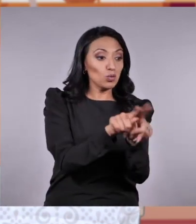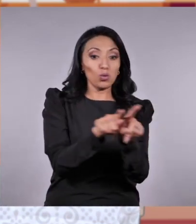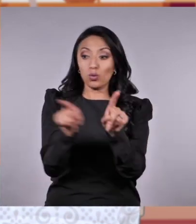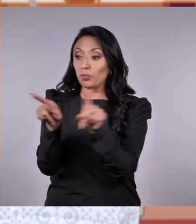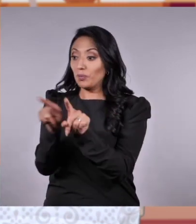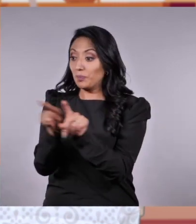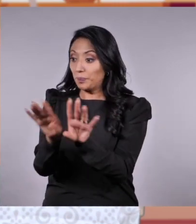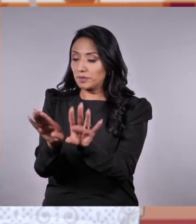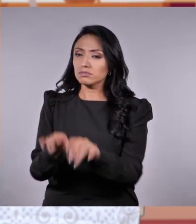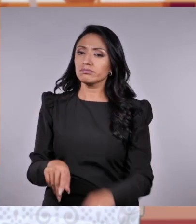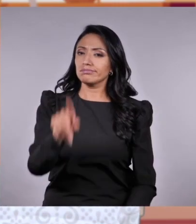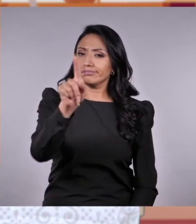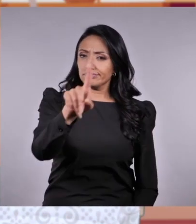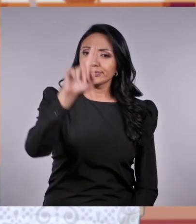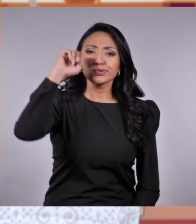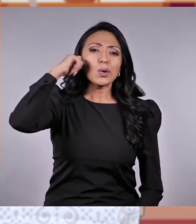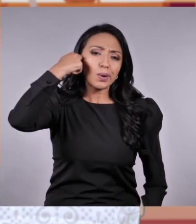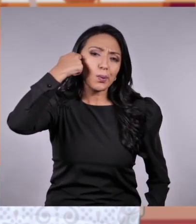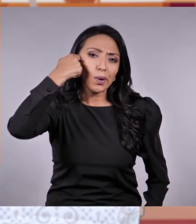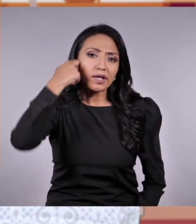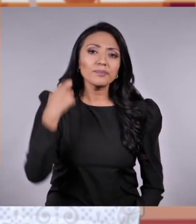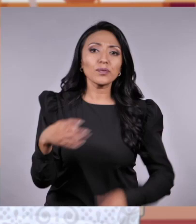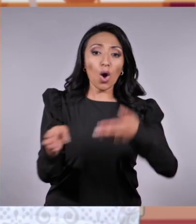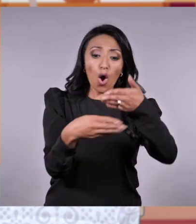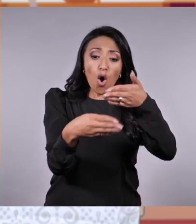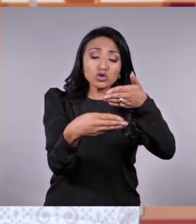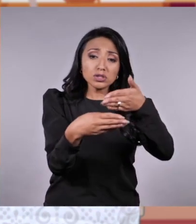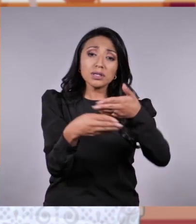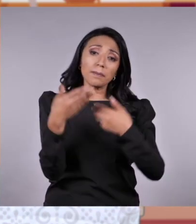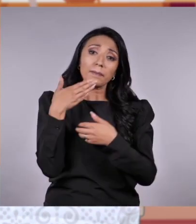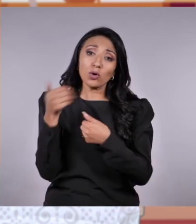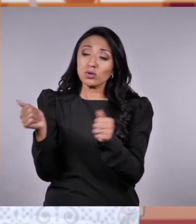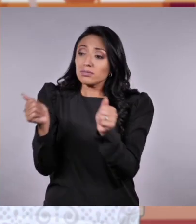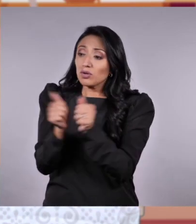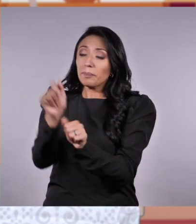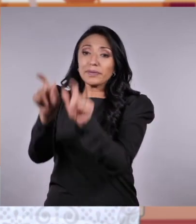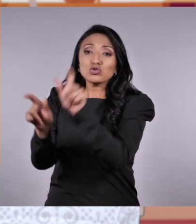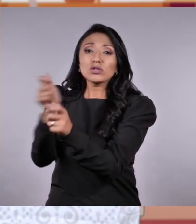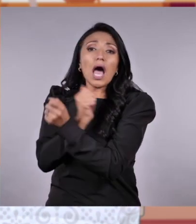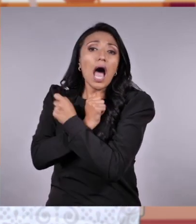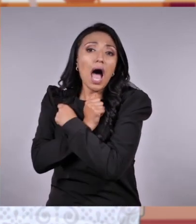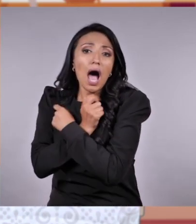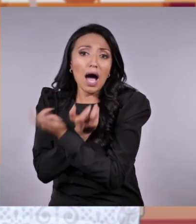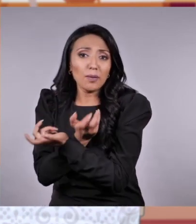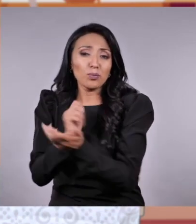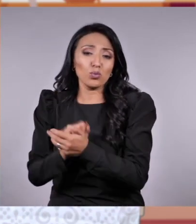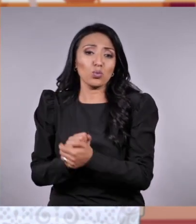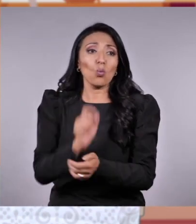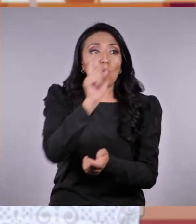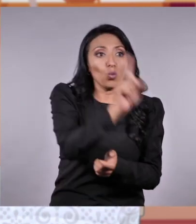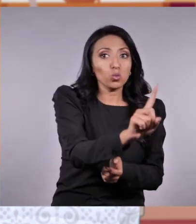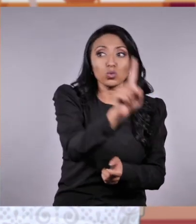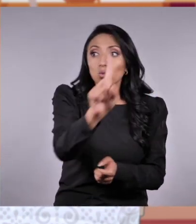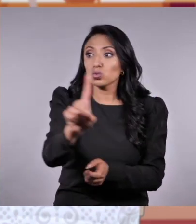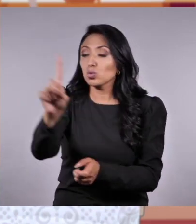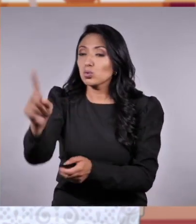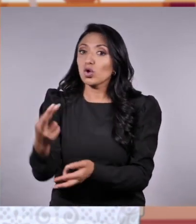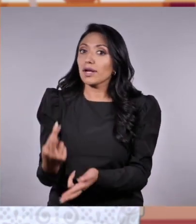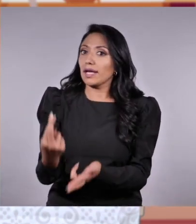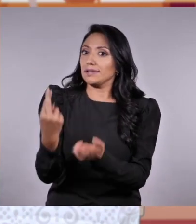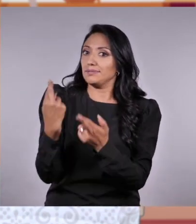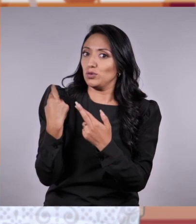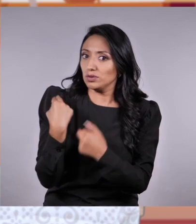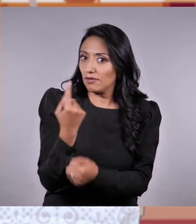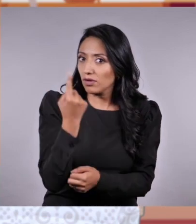iguales. Recuerda que lo mejor de cocinar es hacerlo con las personas que más quieres. Cada uno va a tener una